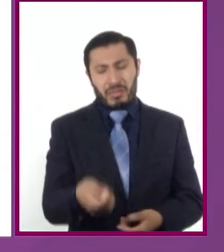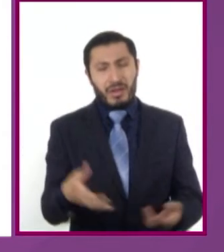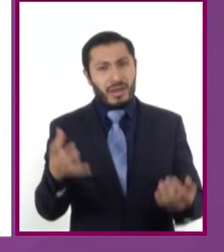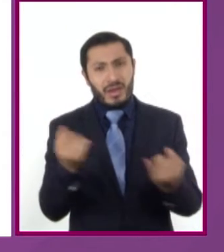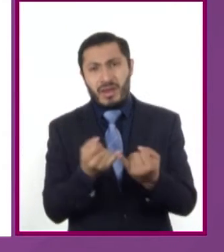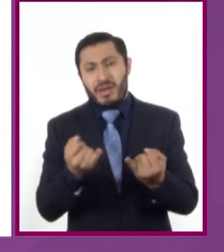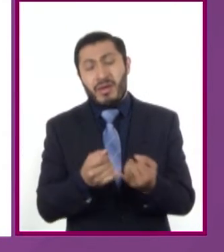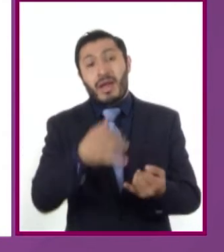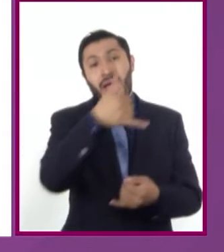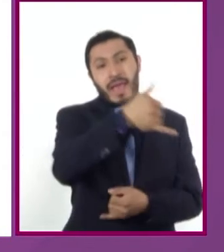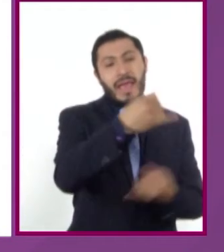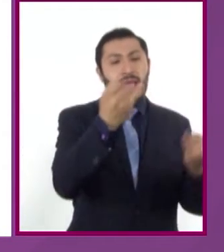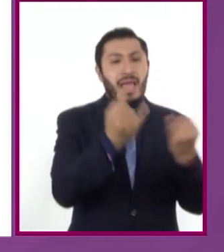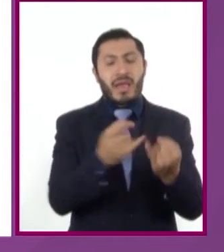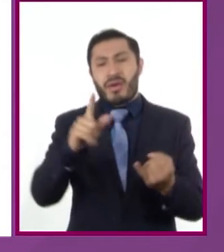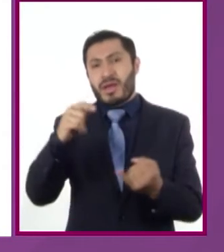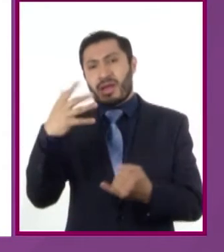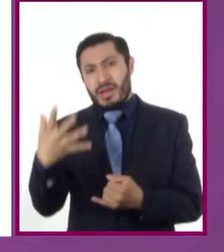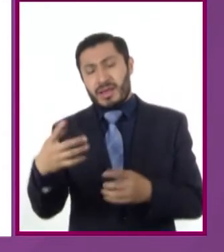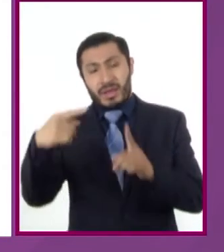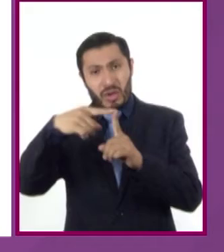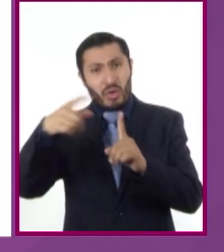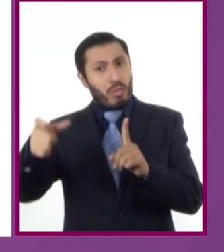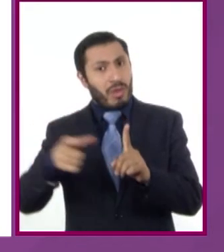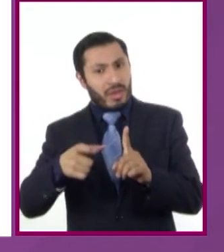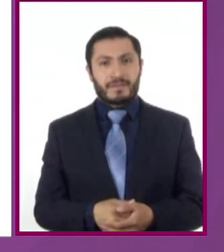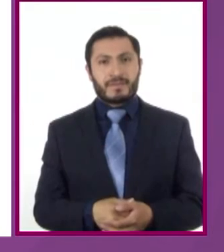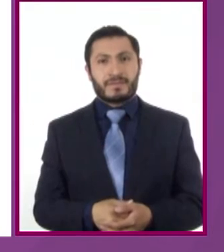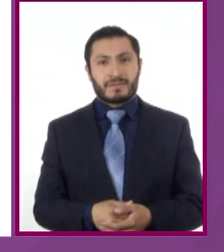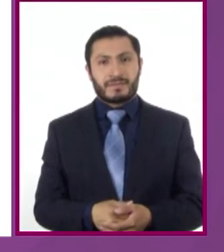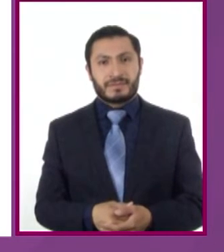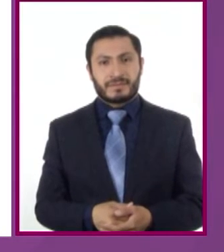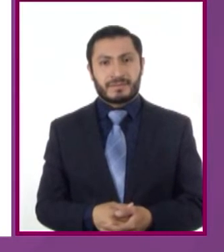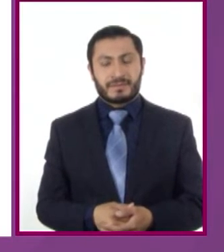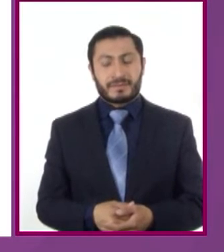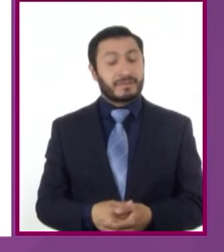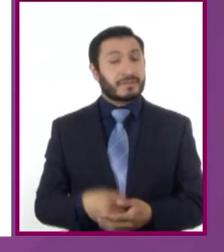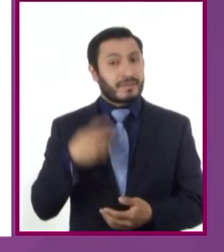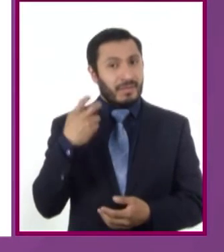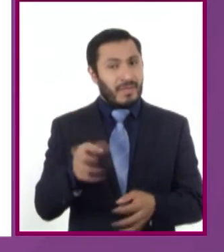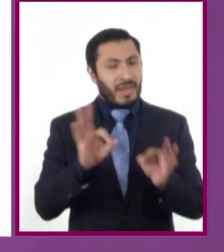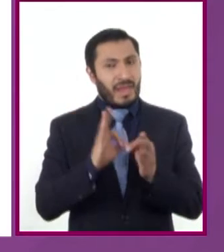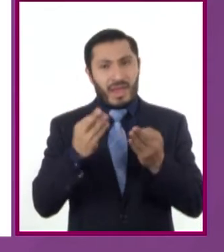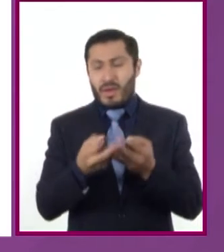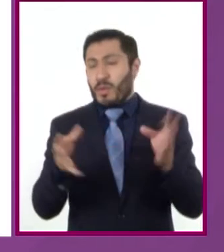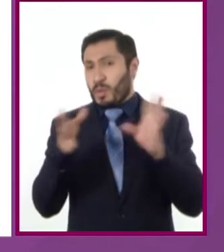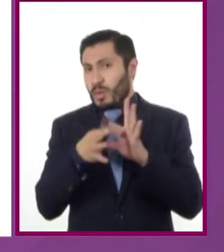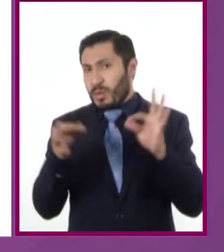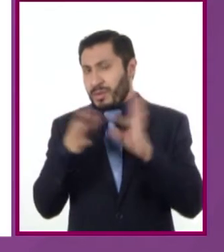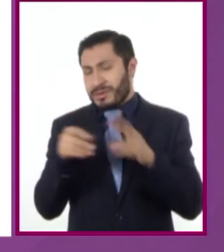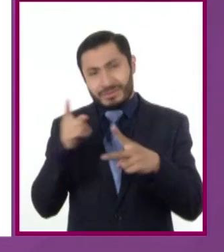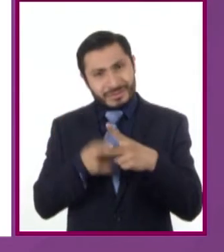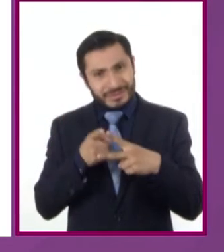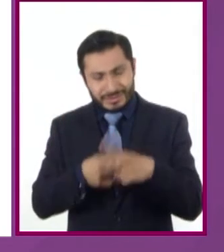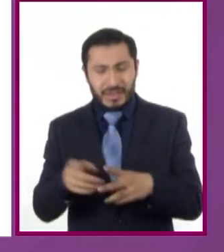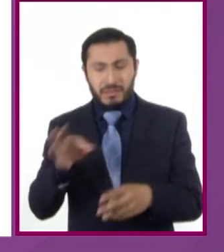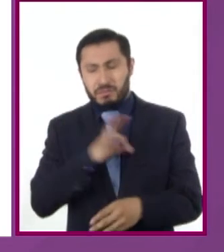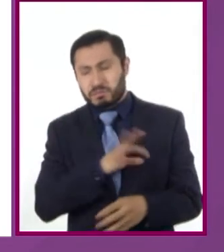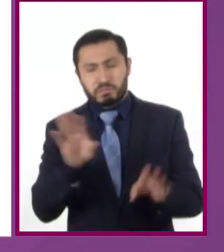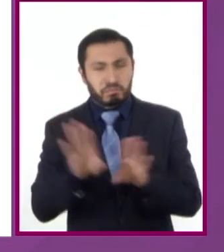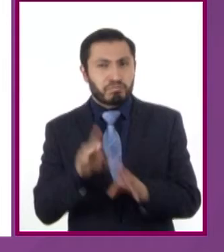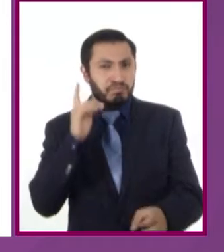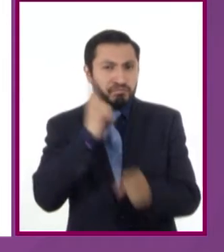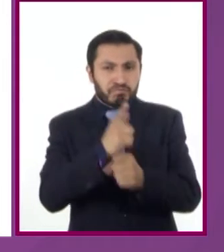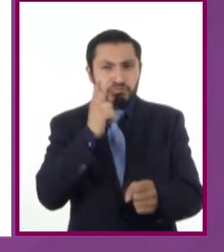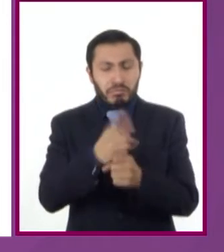a Y igual a 75 entre X. A partir de esta expresión algebraica se puede calcular la